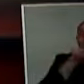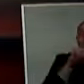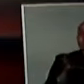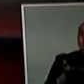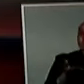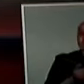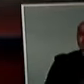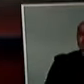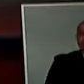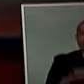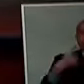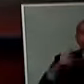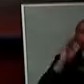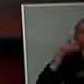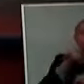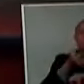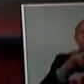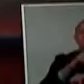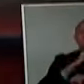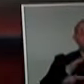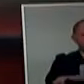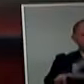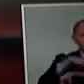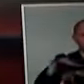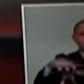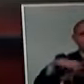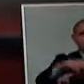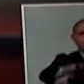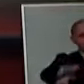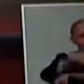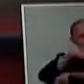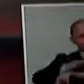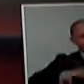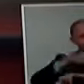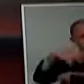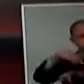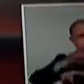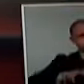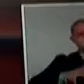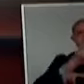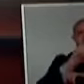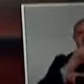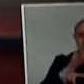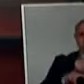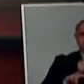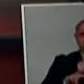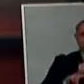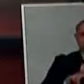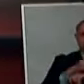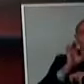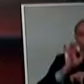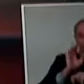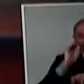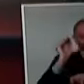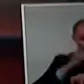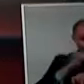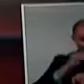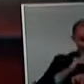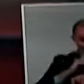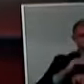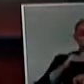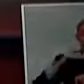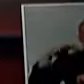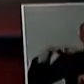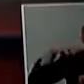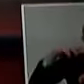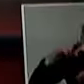las marejadas en el litoral norte occidental, que van disminuyendo desde la madrugada, pero no va a haber inundación costera en la costa norte de la